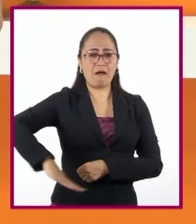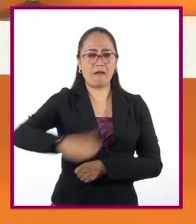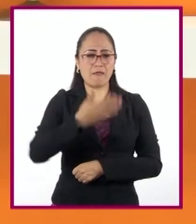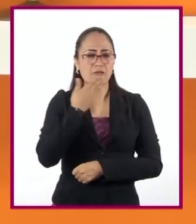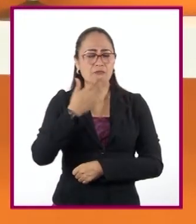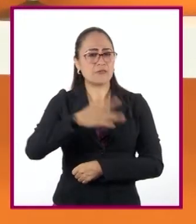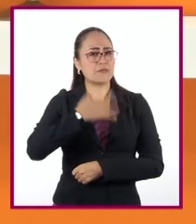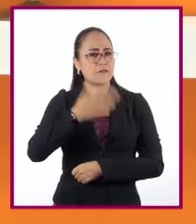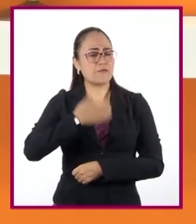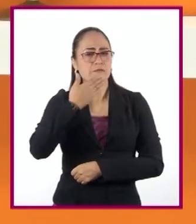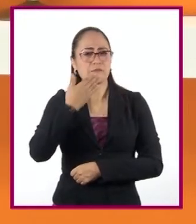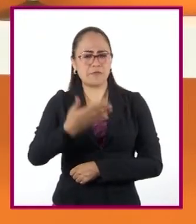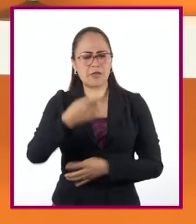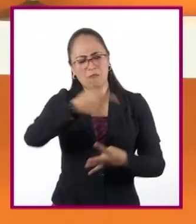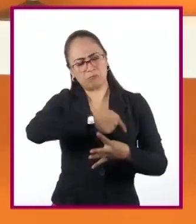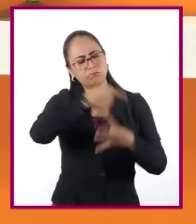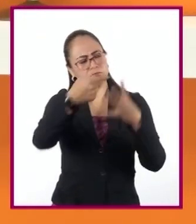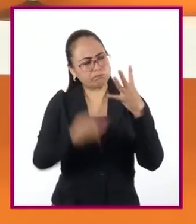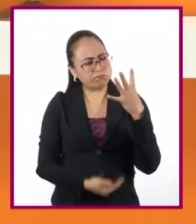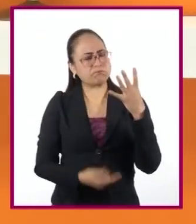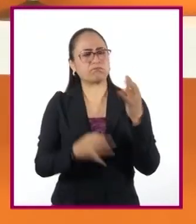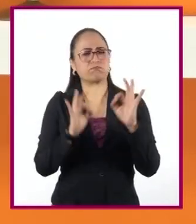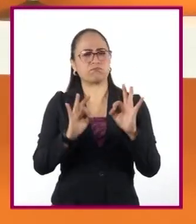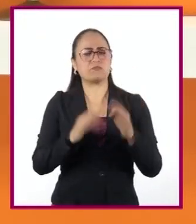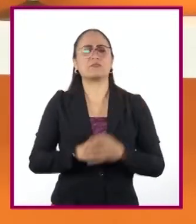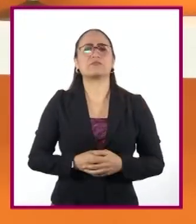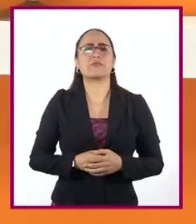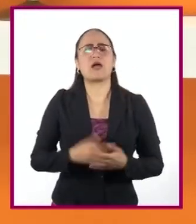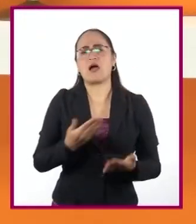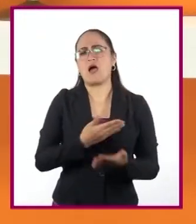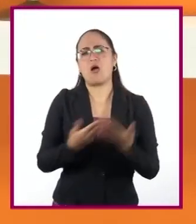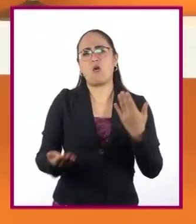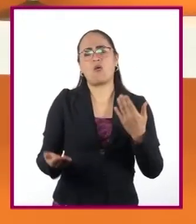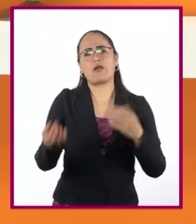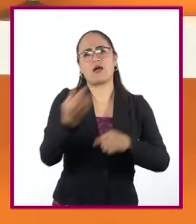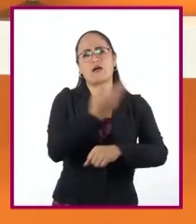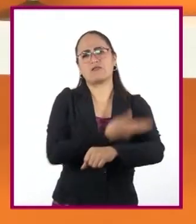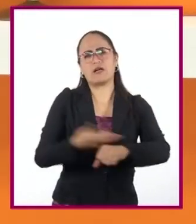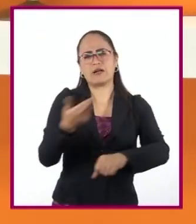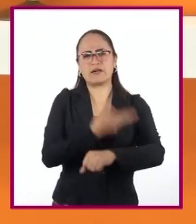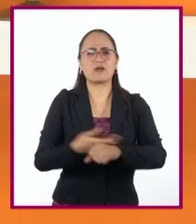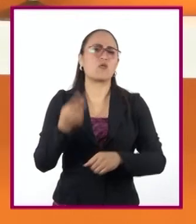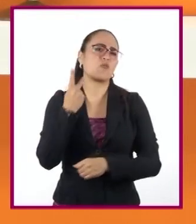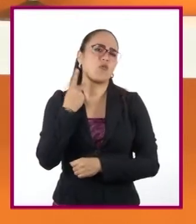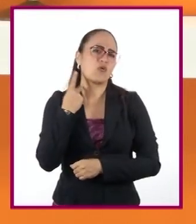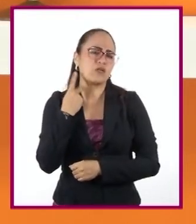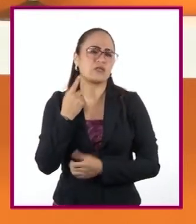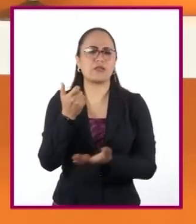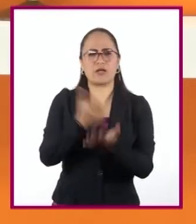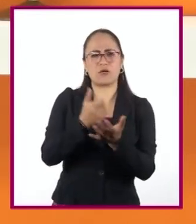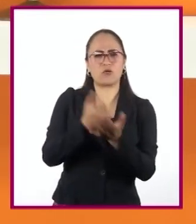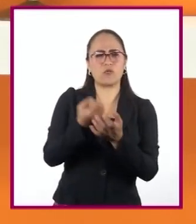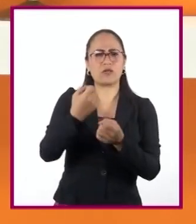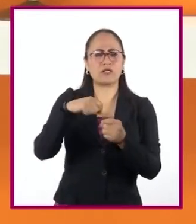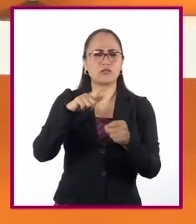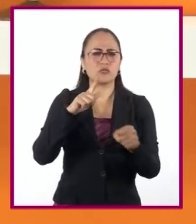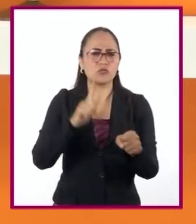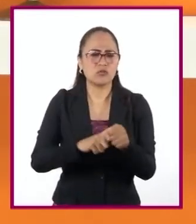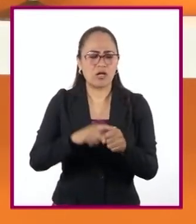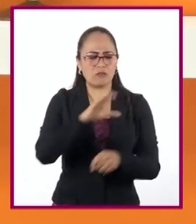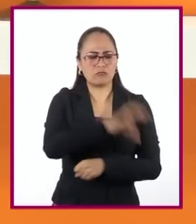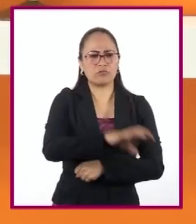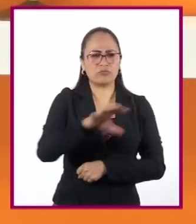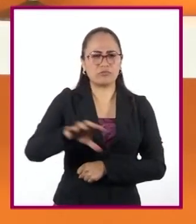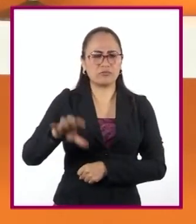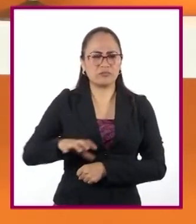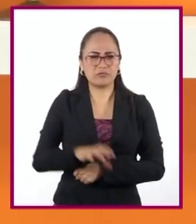de diversos aspectos. Por ello, ahora hablaremos de la organización política, económica y social de las